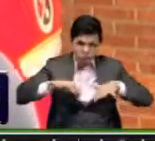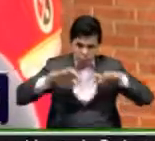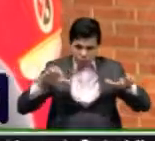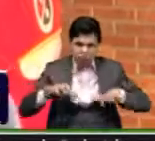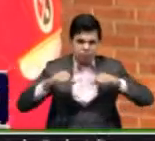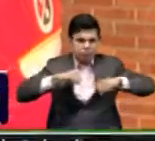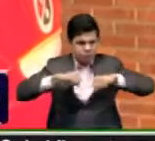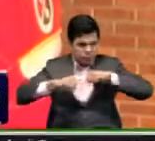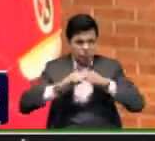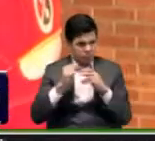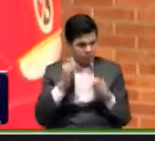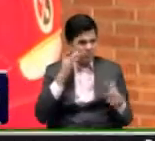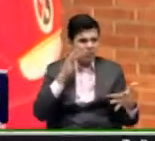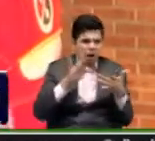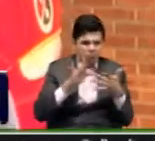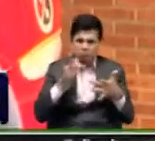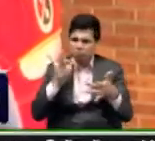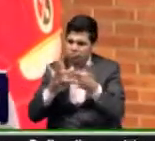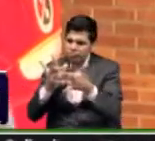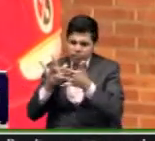de rápido acoplarme para poder